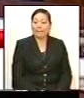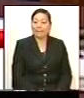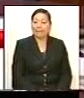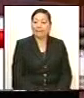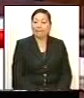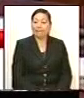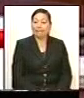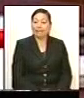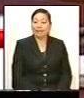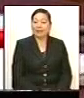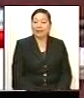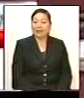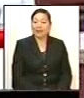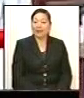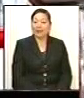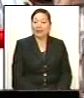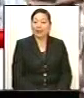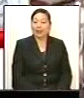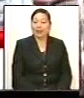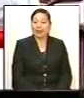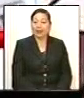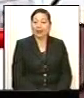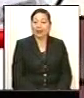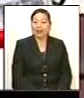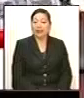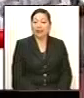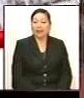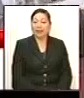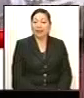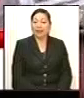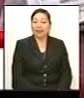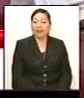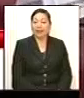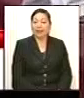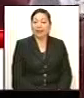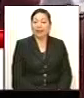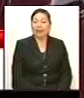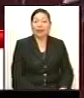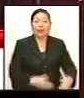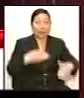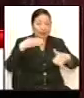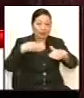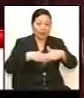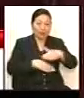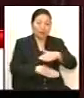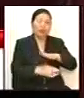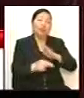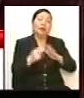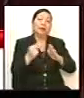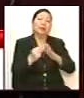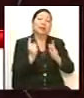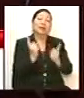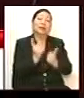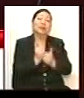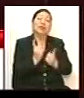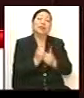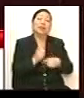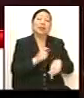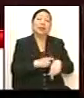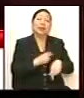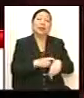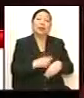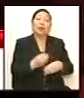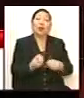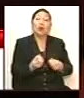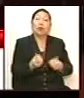usted la palabra. Solo una pequeña interrupción. ¿El túnel transandino en qué nivel se encuentra, en qué tiempo, cómo